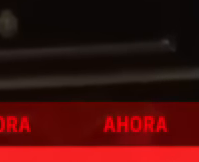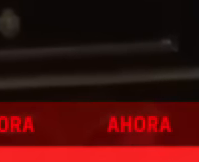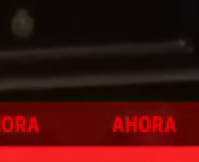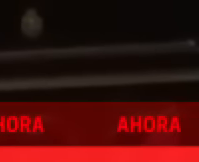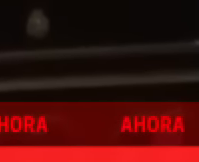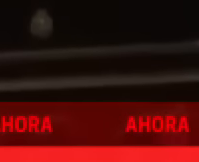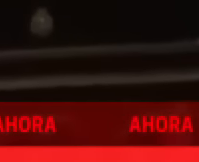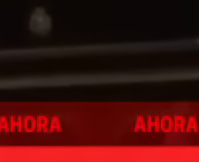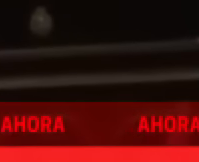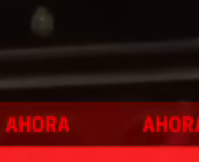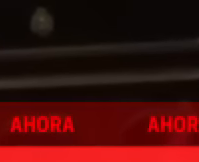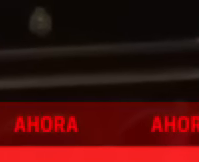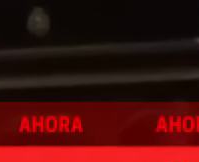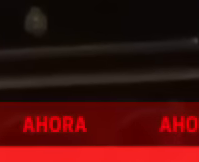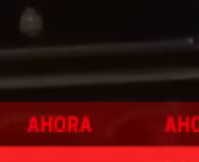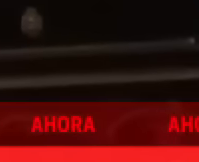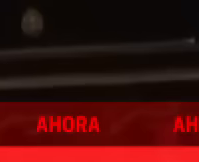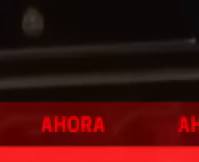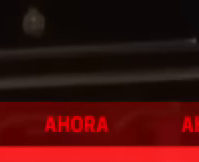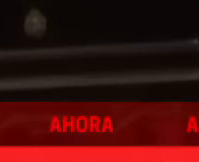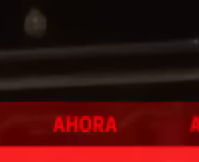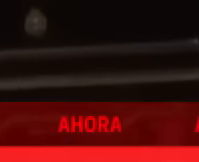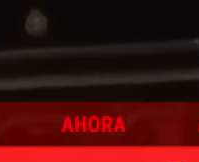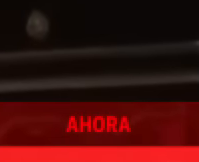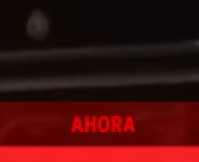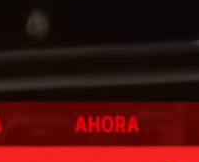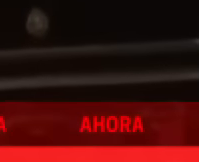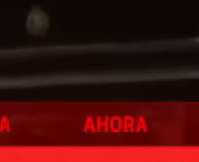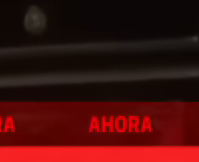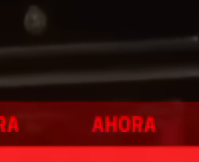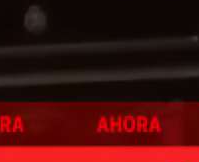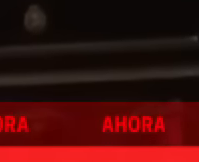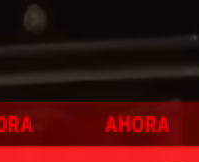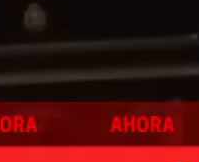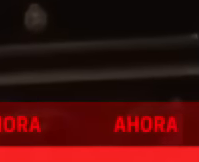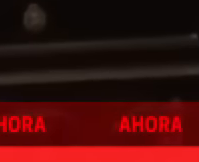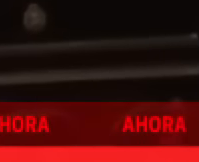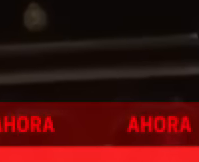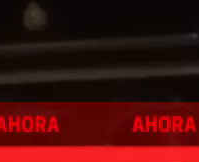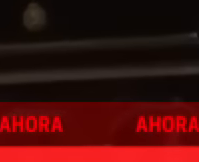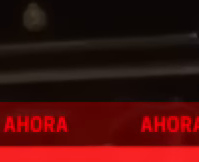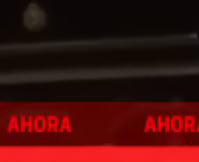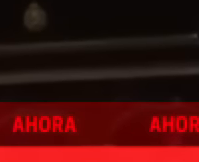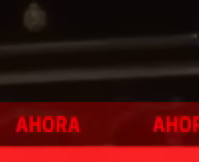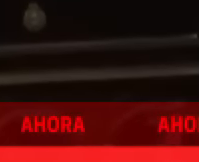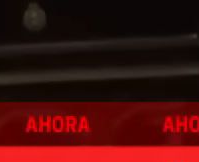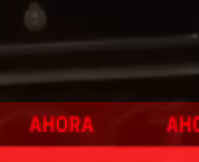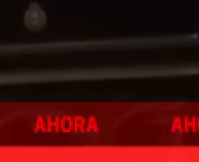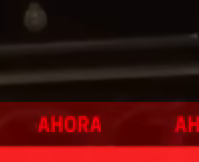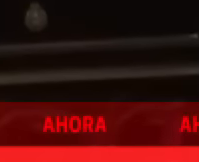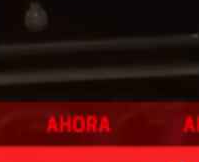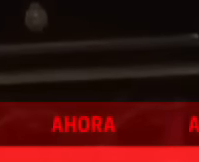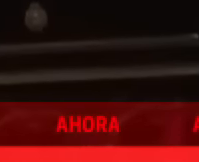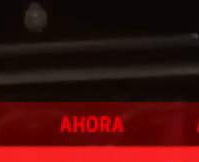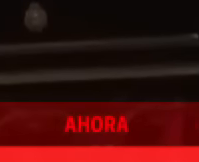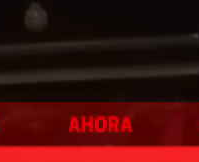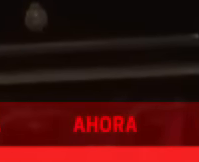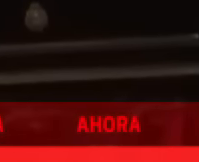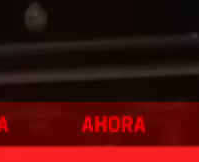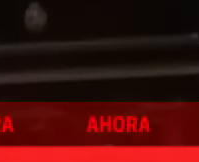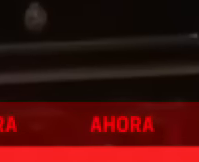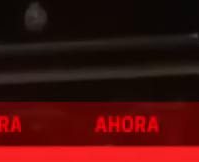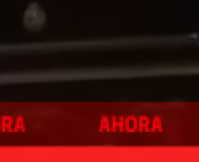o no. Primero tiene que ser cerrado y definido todo lo que tiene que ver con el dictamen de mayoría, la ley que ya fue aprobada en